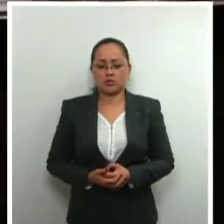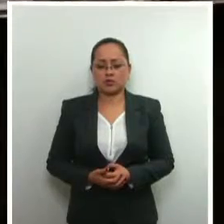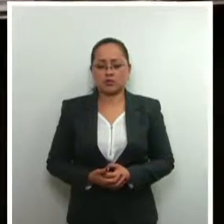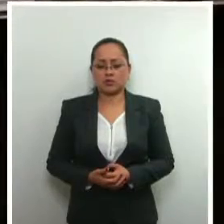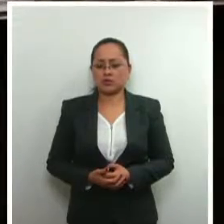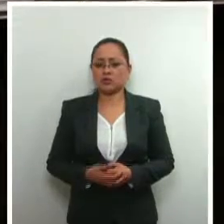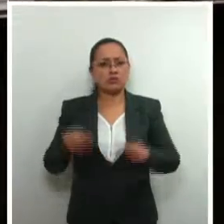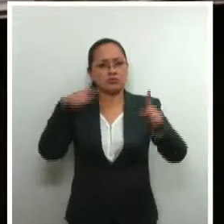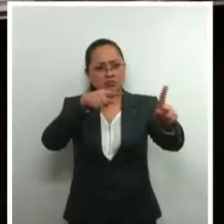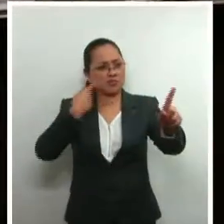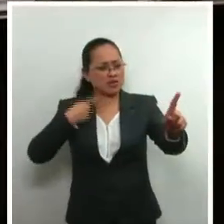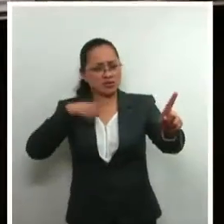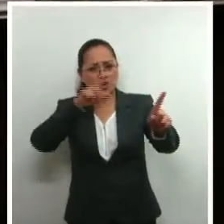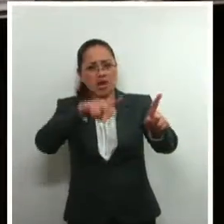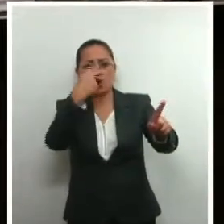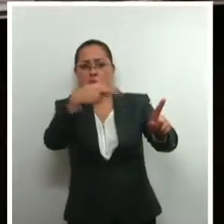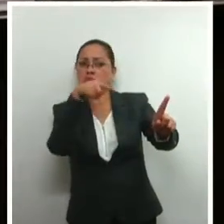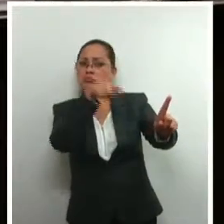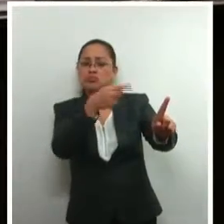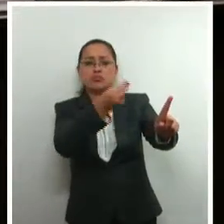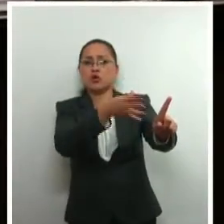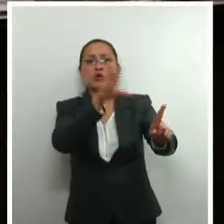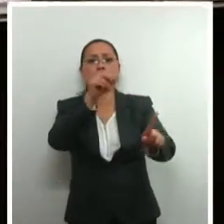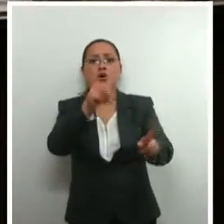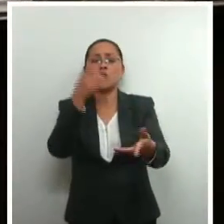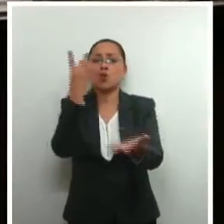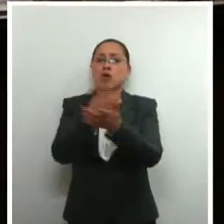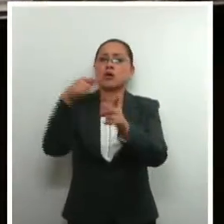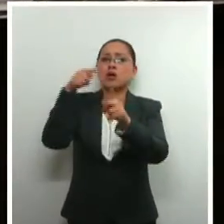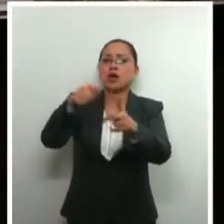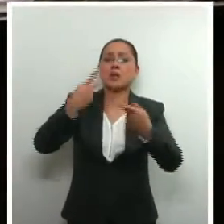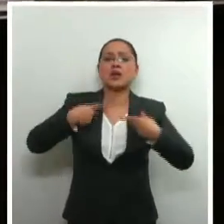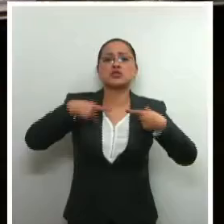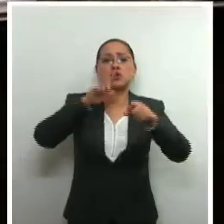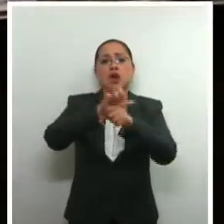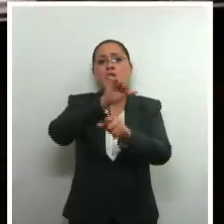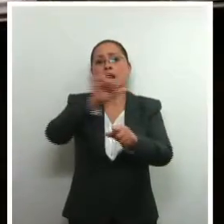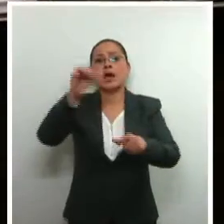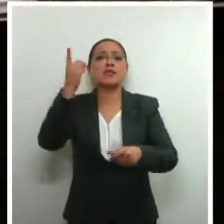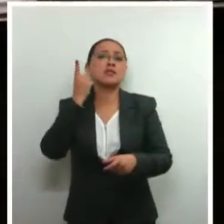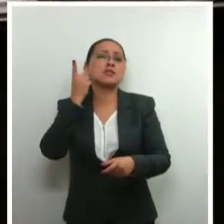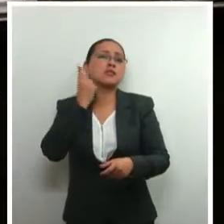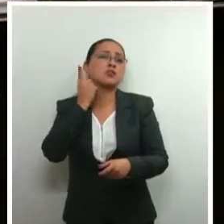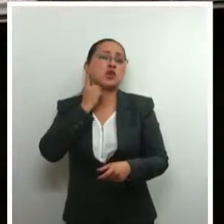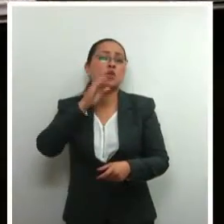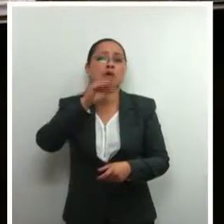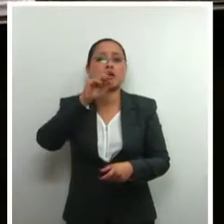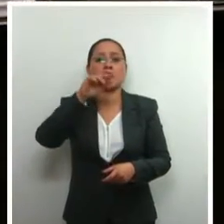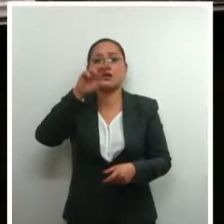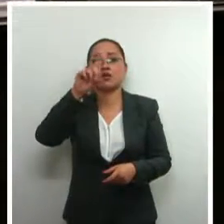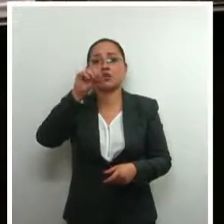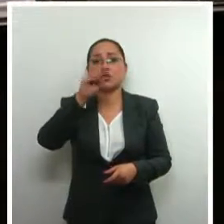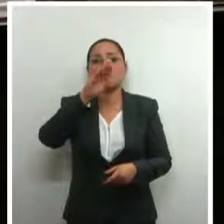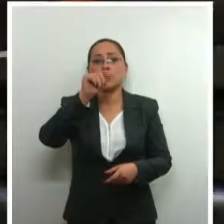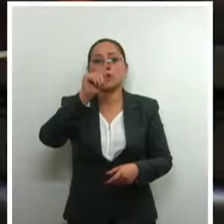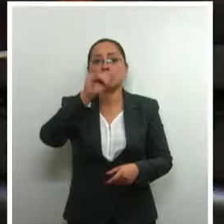Sí, no lo aludieron en lo personal, la única alusión en lo personal fue para el diputado Bernardo Batis.